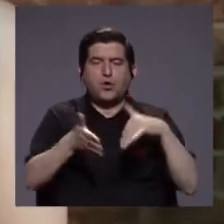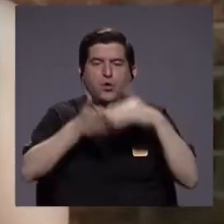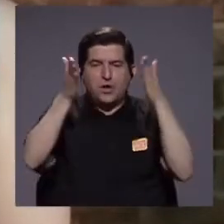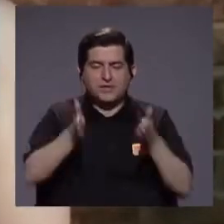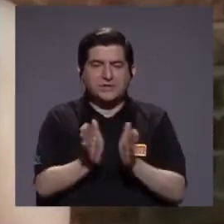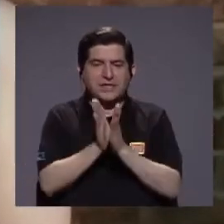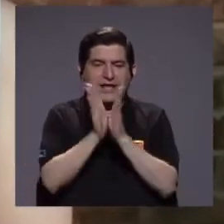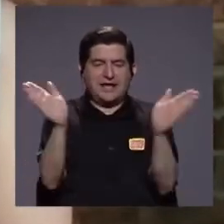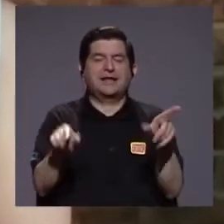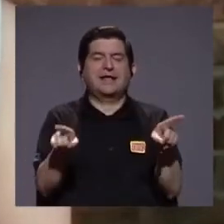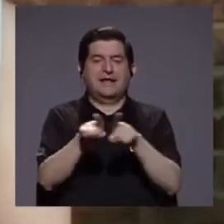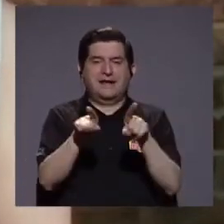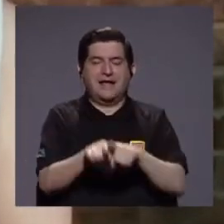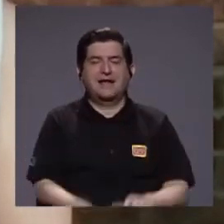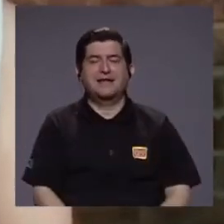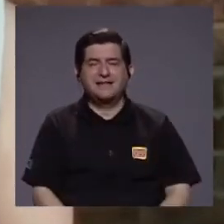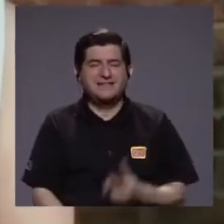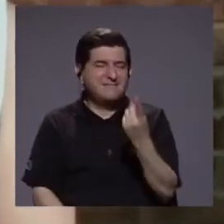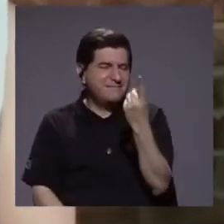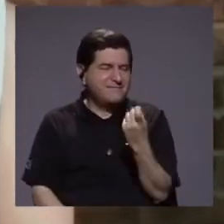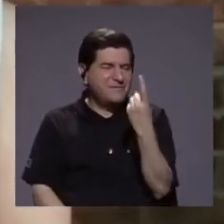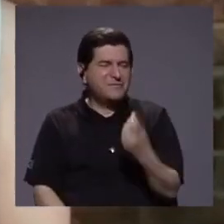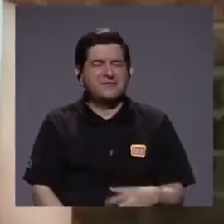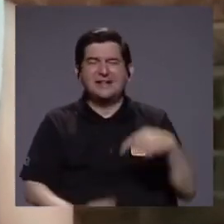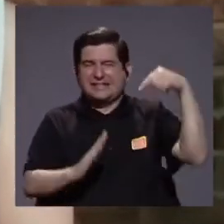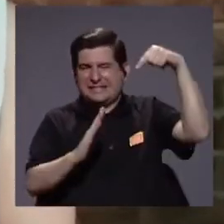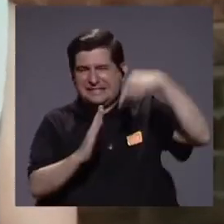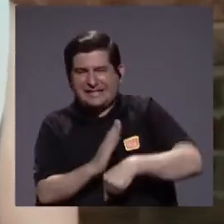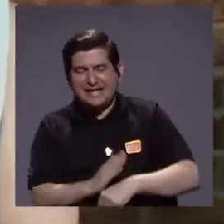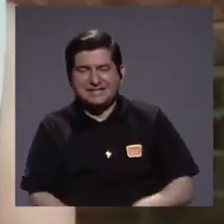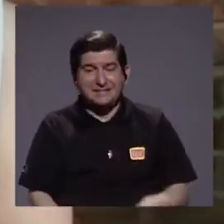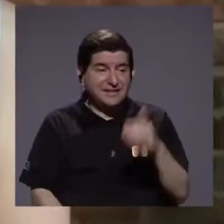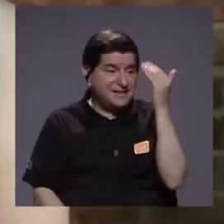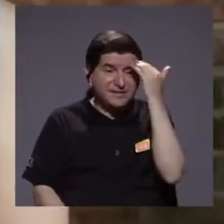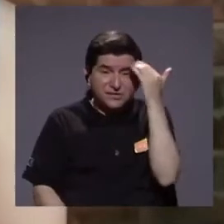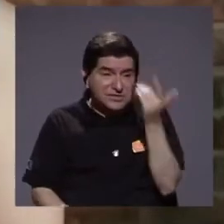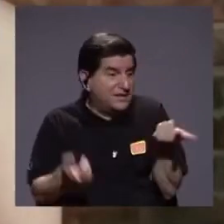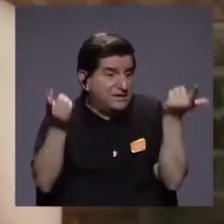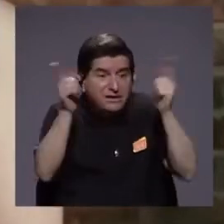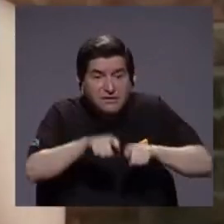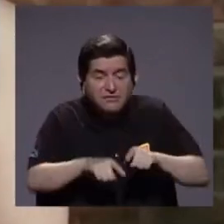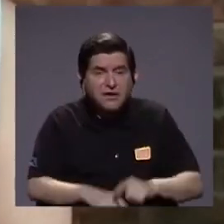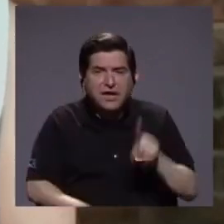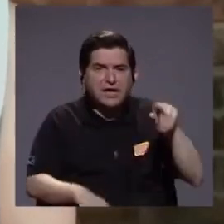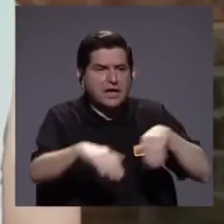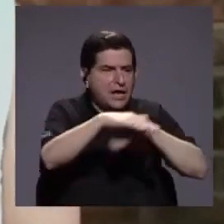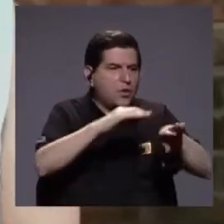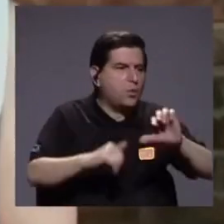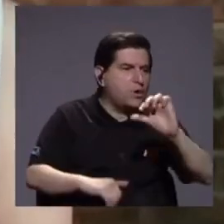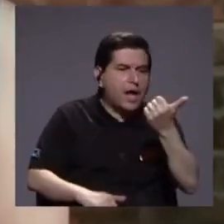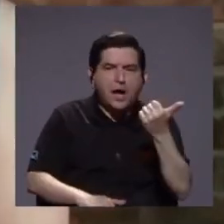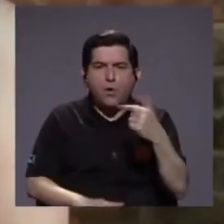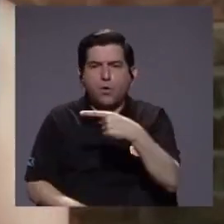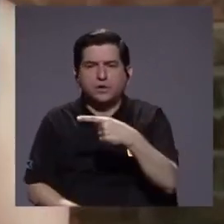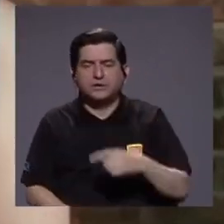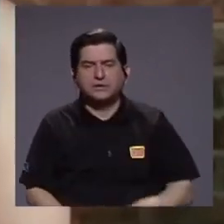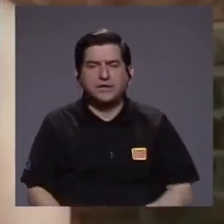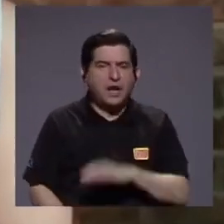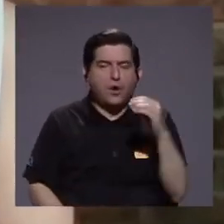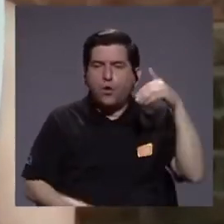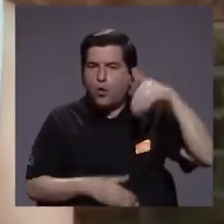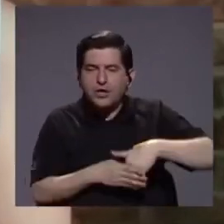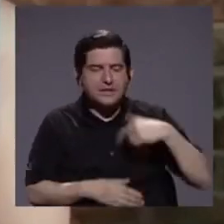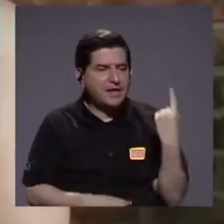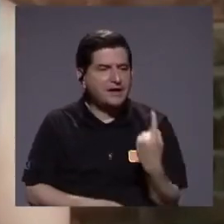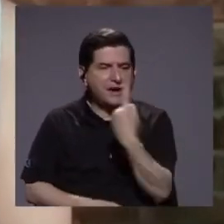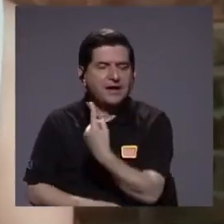general. Tenemos una deficiencia grave de que no sabemos qué está pasando de una sede a otra, ni internamente en